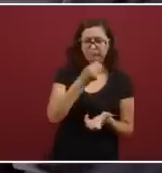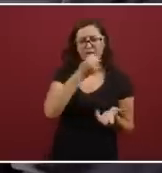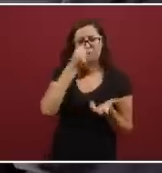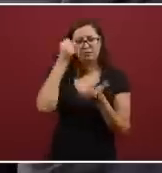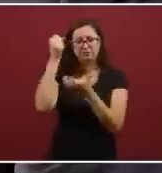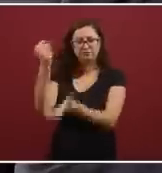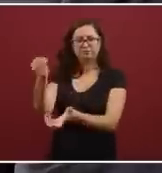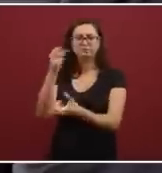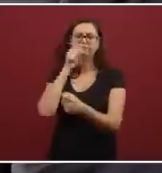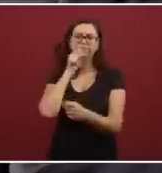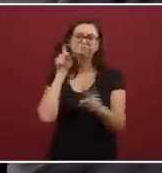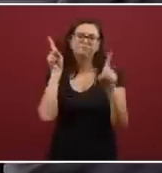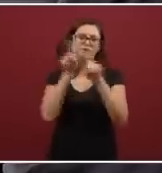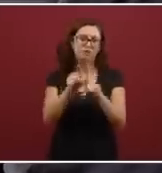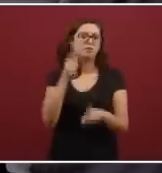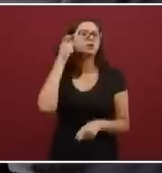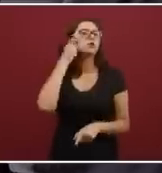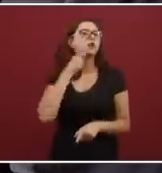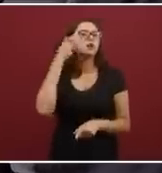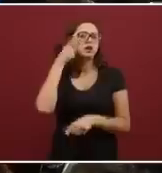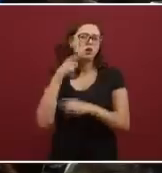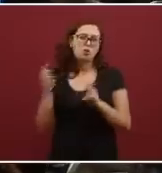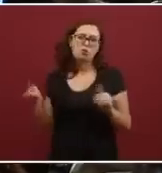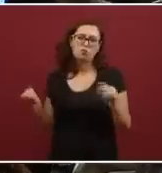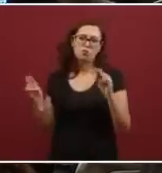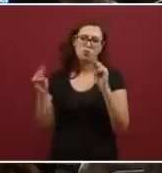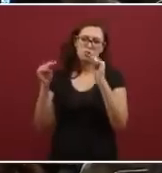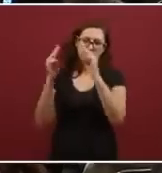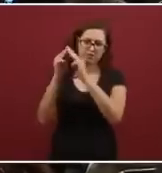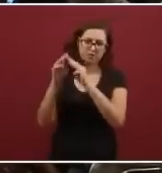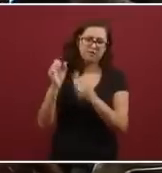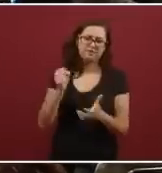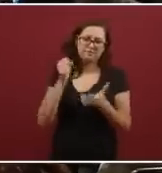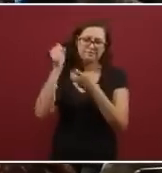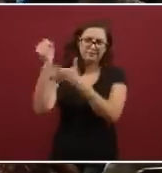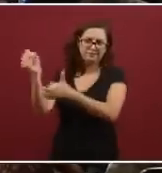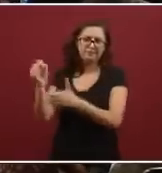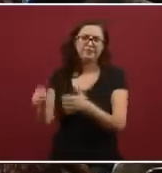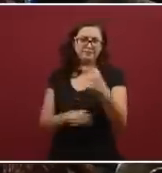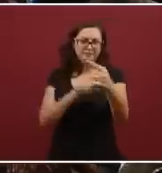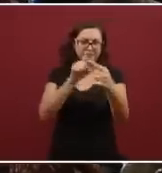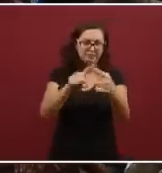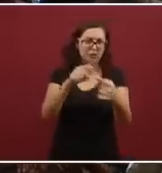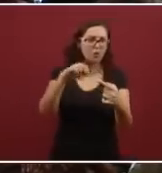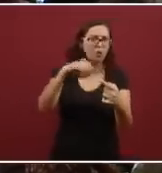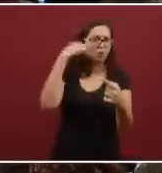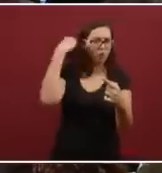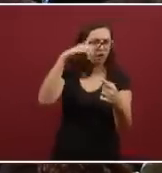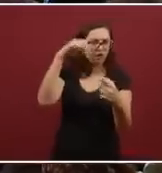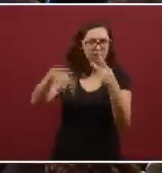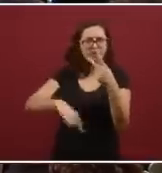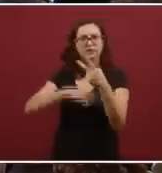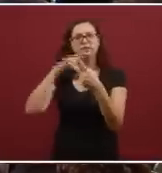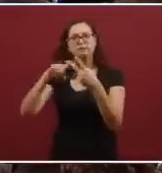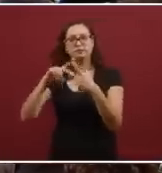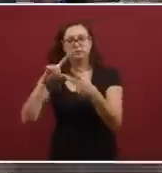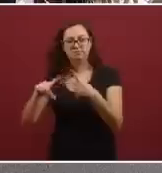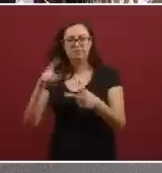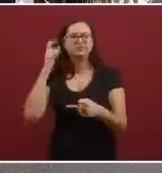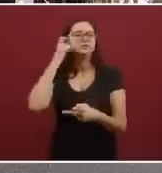municipios pobres de la montaña de Guerrero. Ya le tocó a Oaxaca, ahora va a ser a